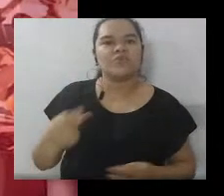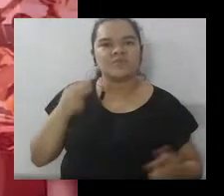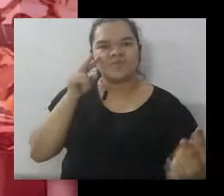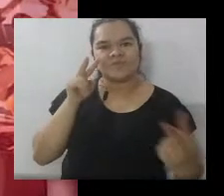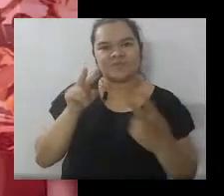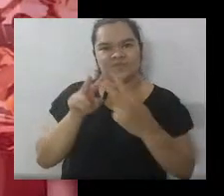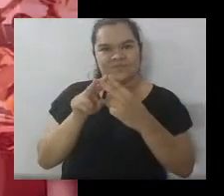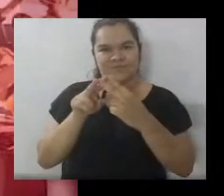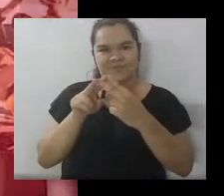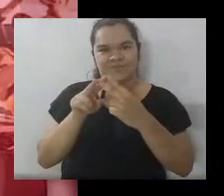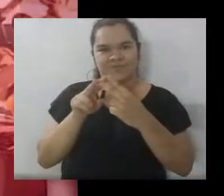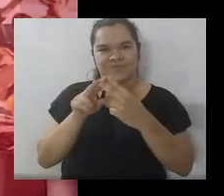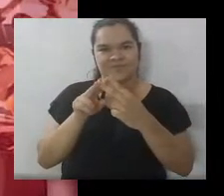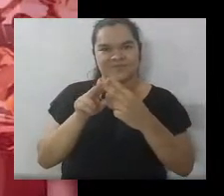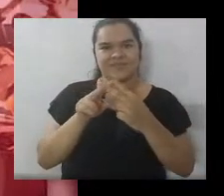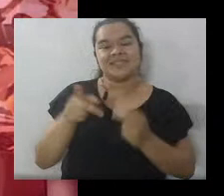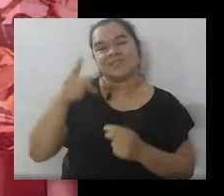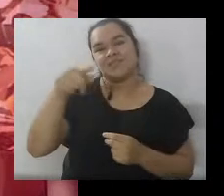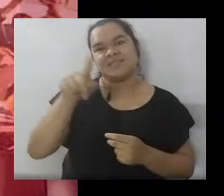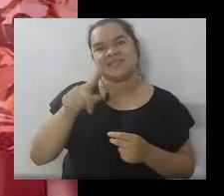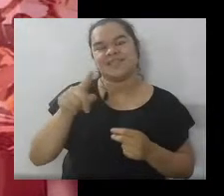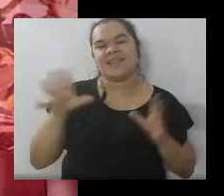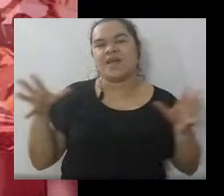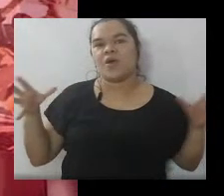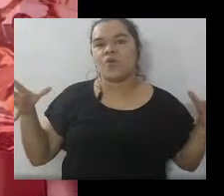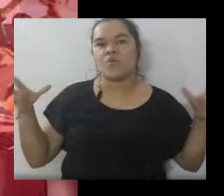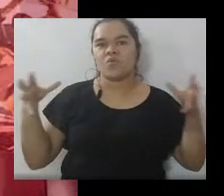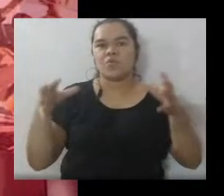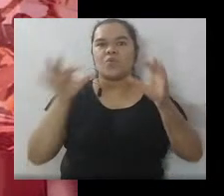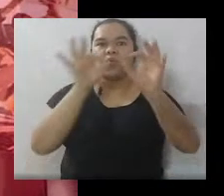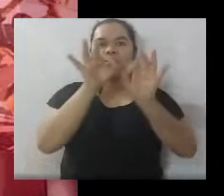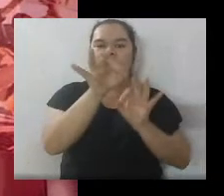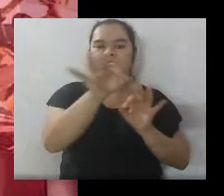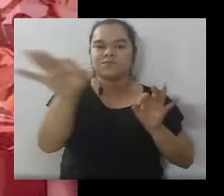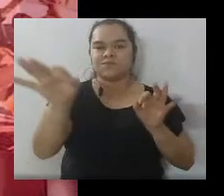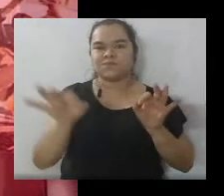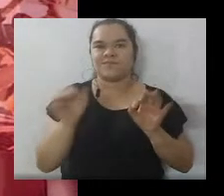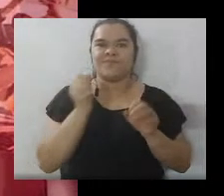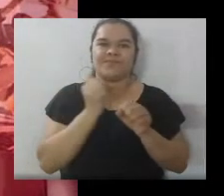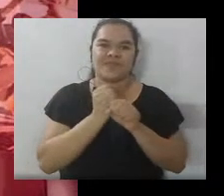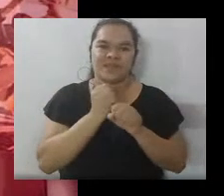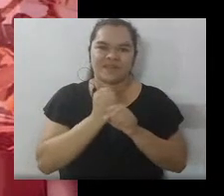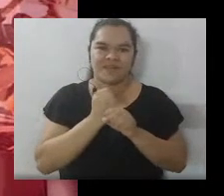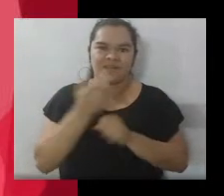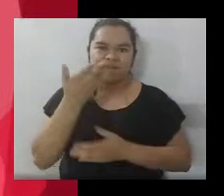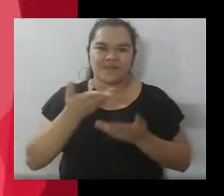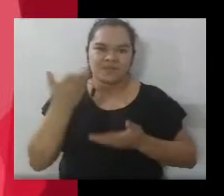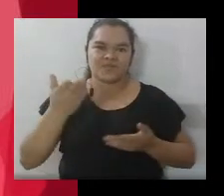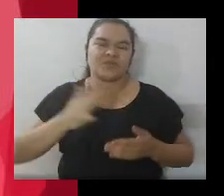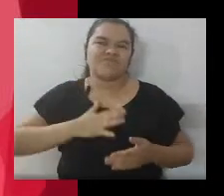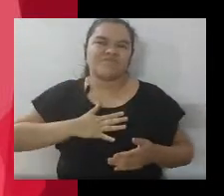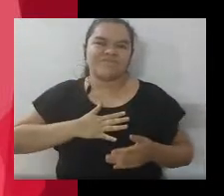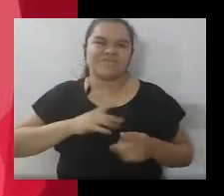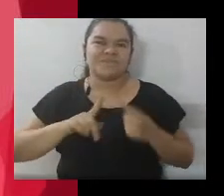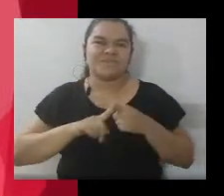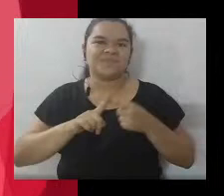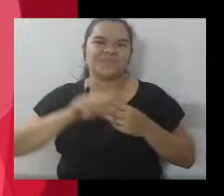que se sumen a nuestra gran familia que es la Agrimensura Argentina. Muchísimas gracias,